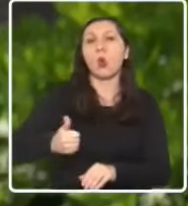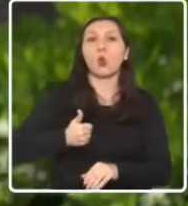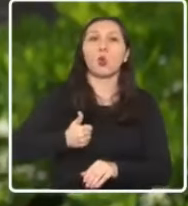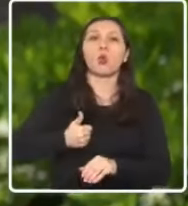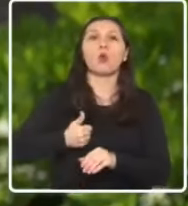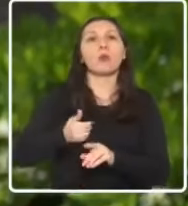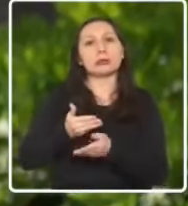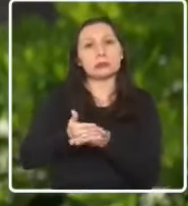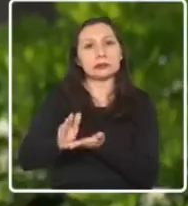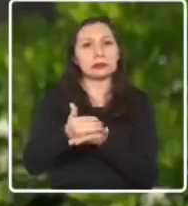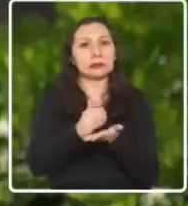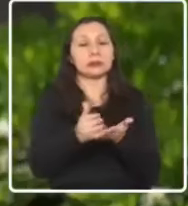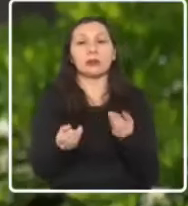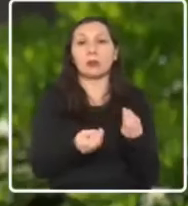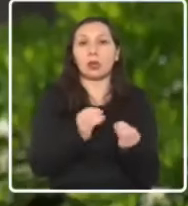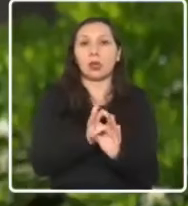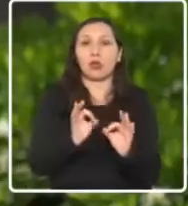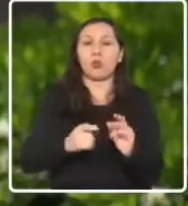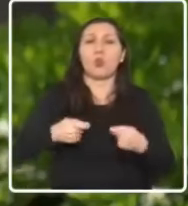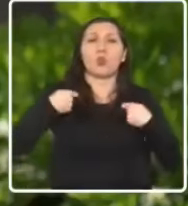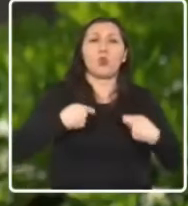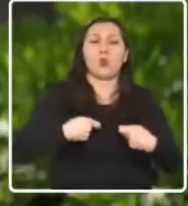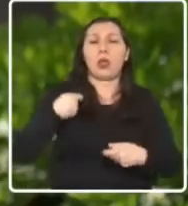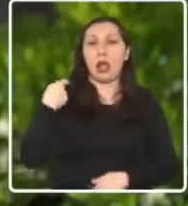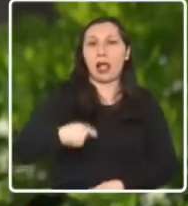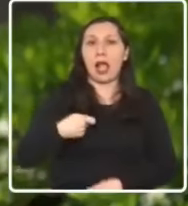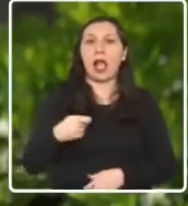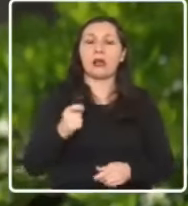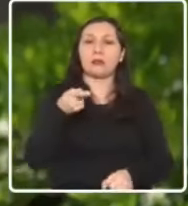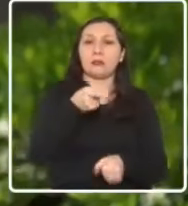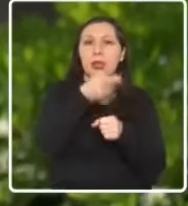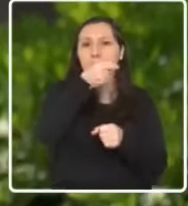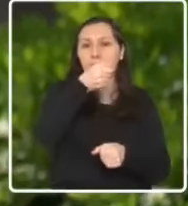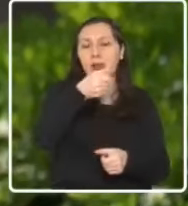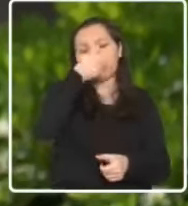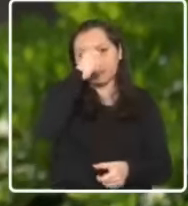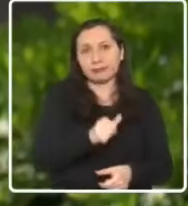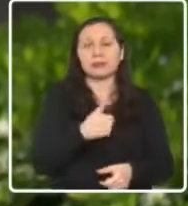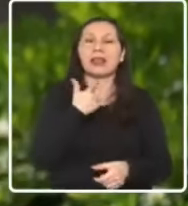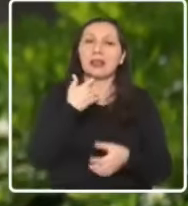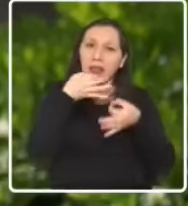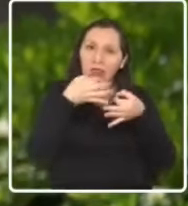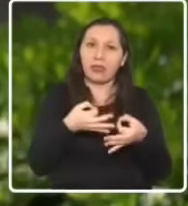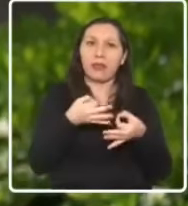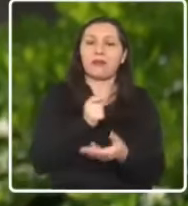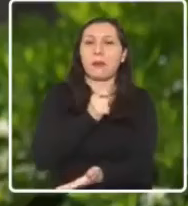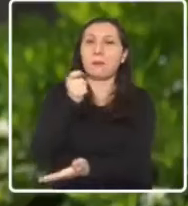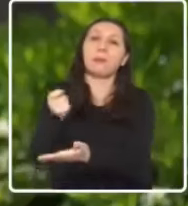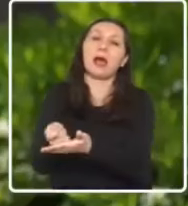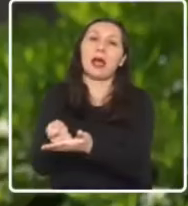efecto disuasivo de tal manera de que no salga más caro, ¿cierto?, aplicar una sanción que lo que le corresponde